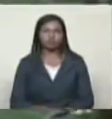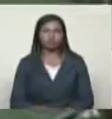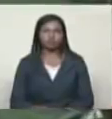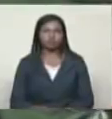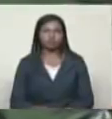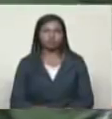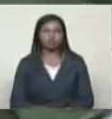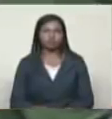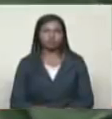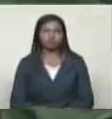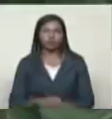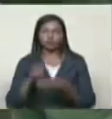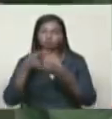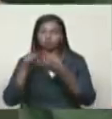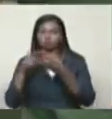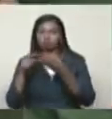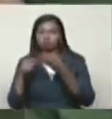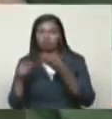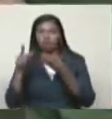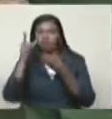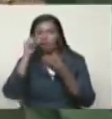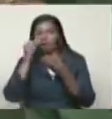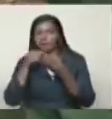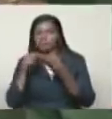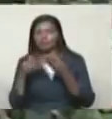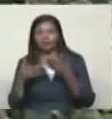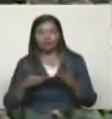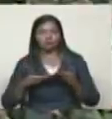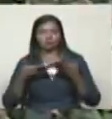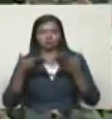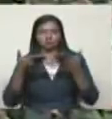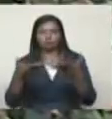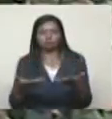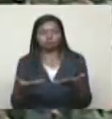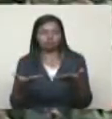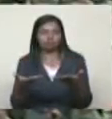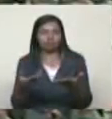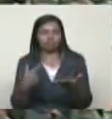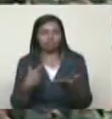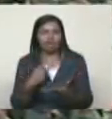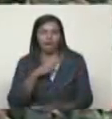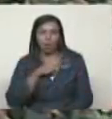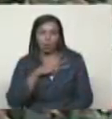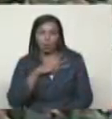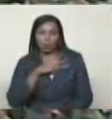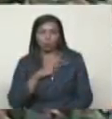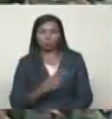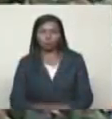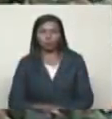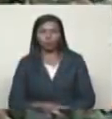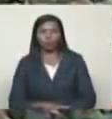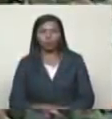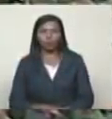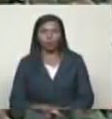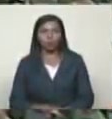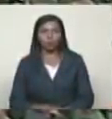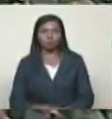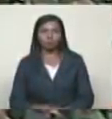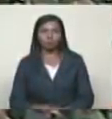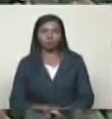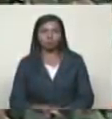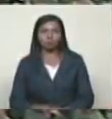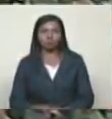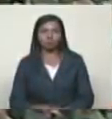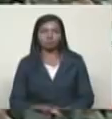Sargento primero, Carlos José Pinto Jiménez. Sargento segundo, Pedro Luis Dugarte Ortegano. Sargento primero Ruber